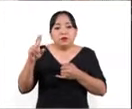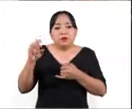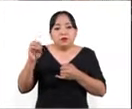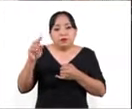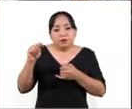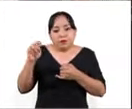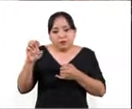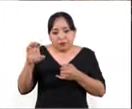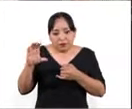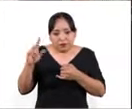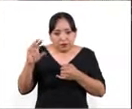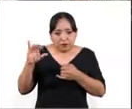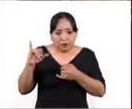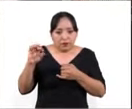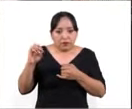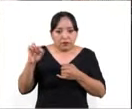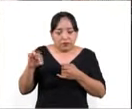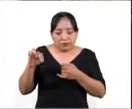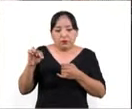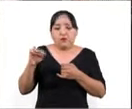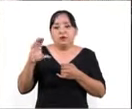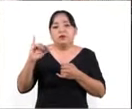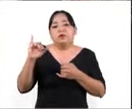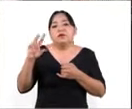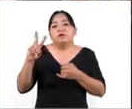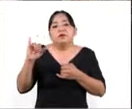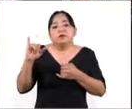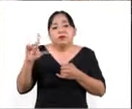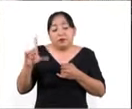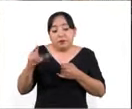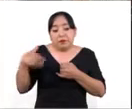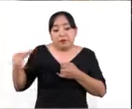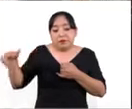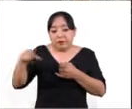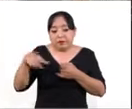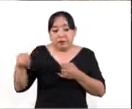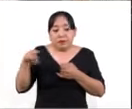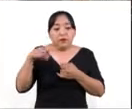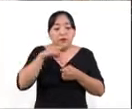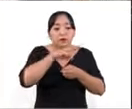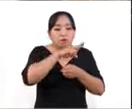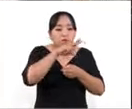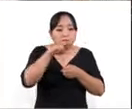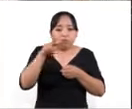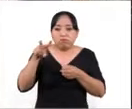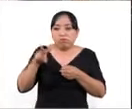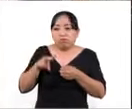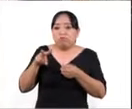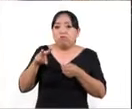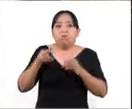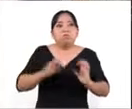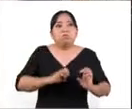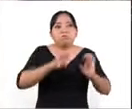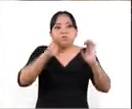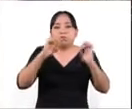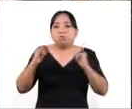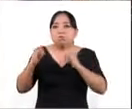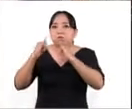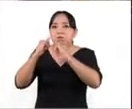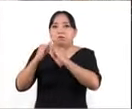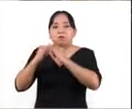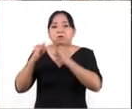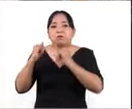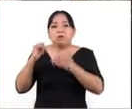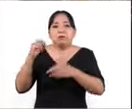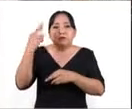la Coordinación Nacional de Protección Civil para verificar una falla mayor en cualquier inmueble. Esto sería